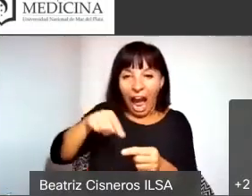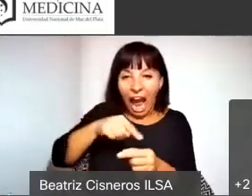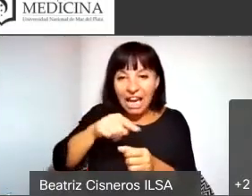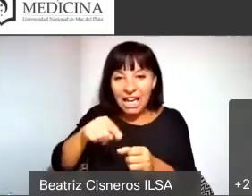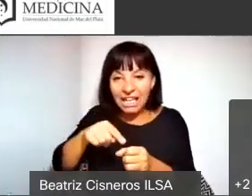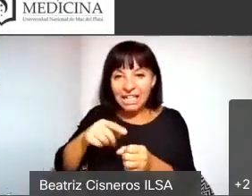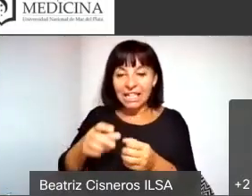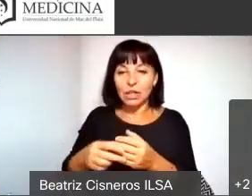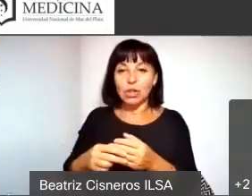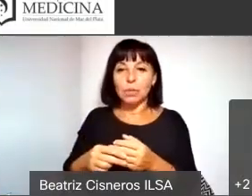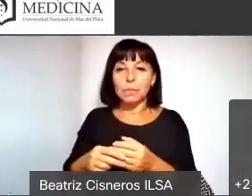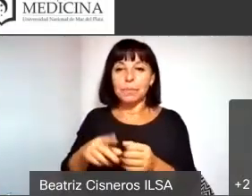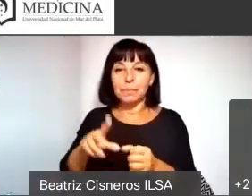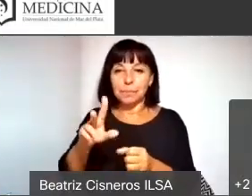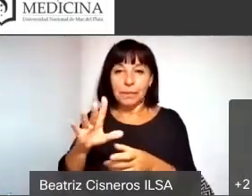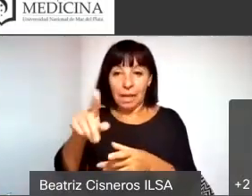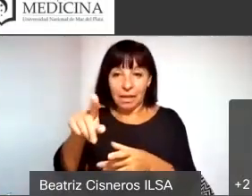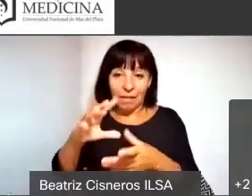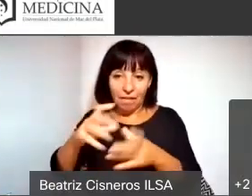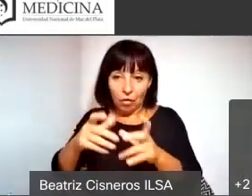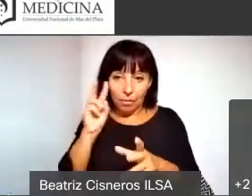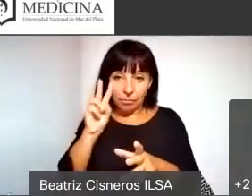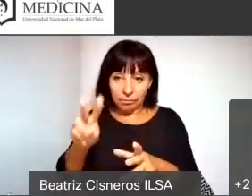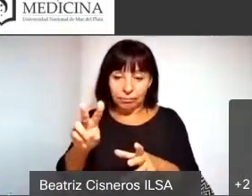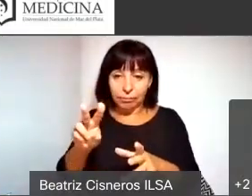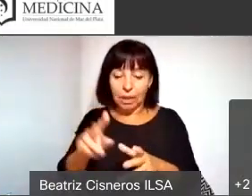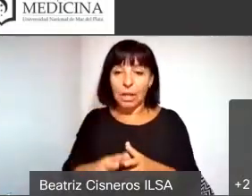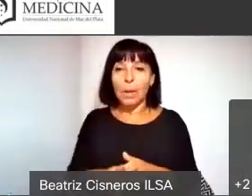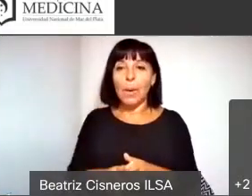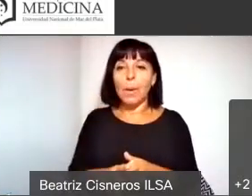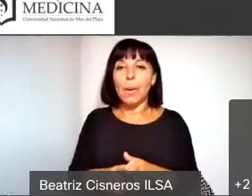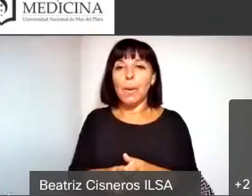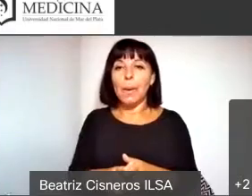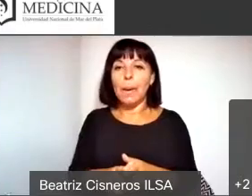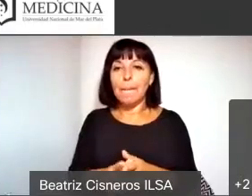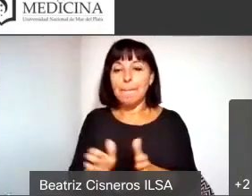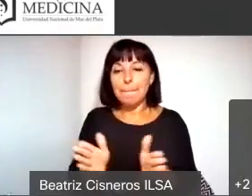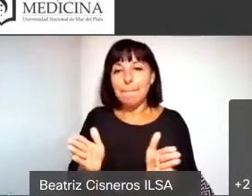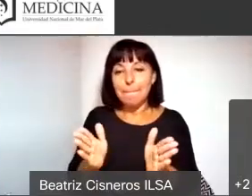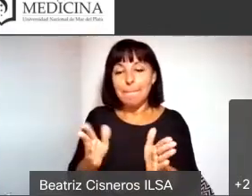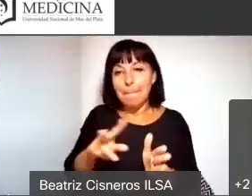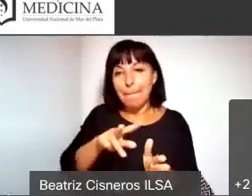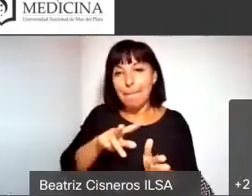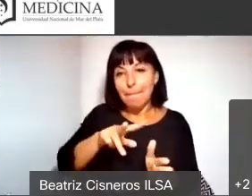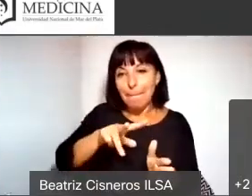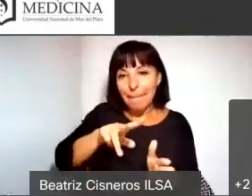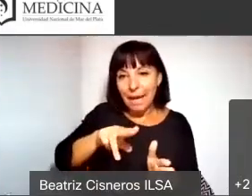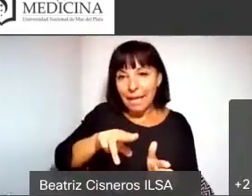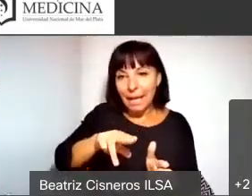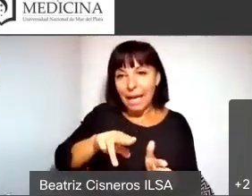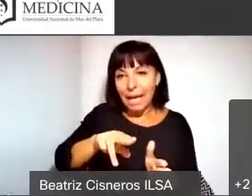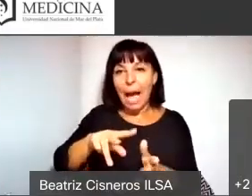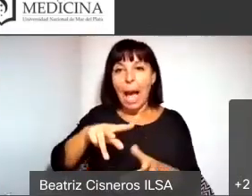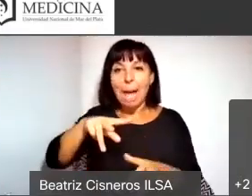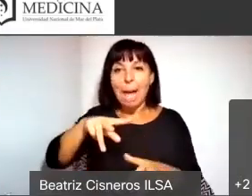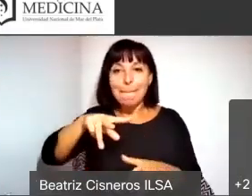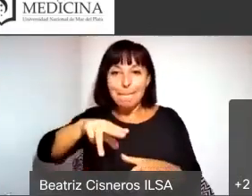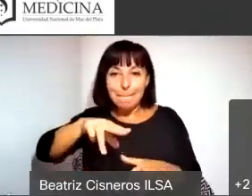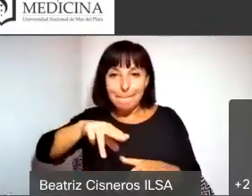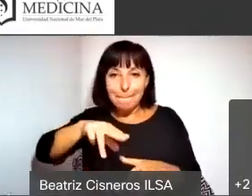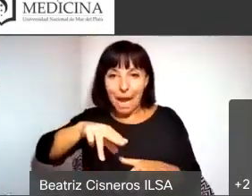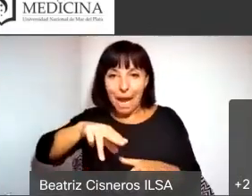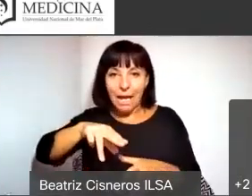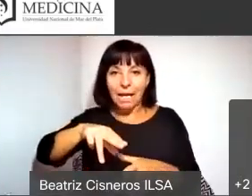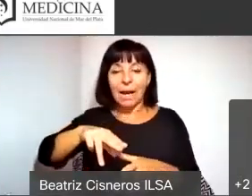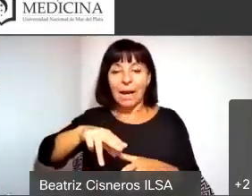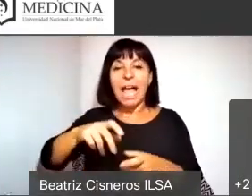central o raquis. Se presentan como una pareja los centríolos, ¿sí? Es decir que son un par de centríolos en la célula